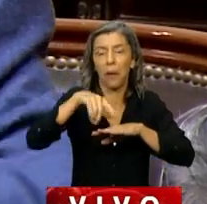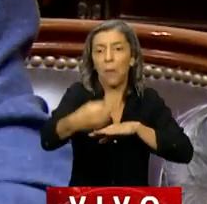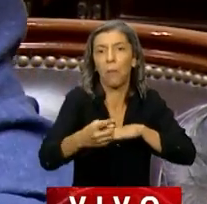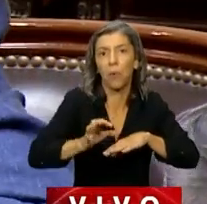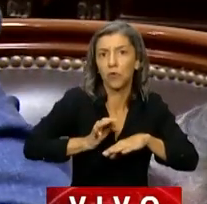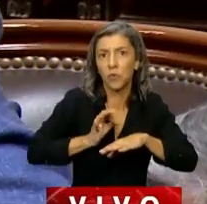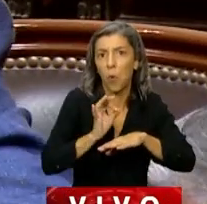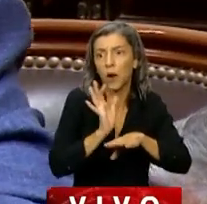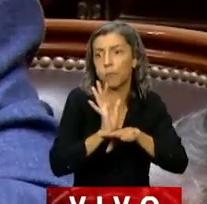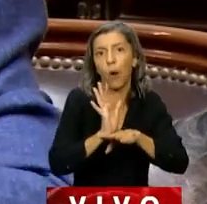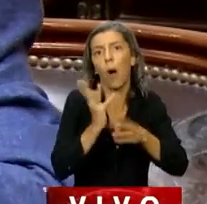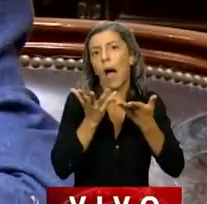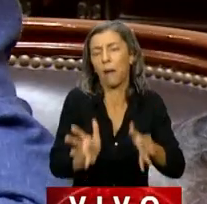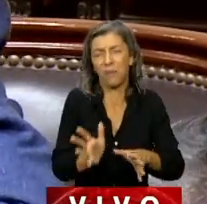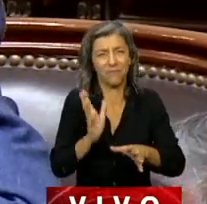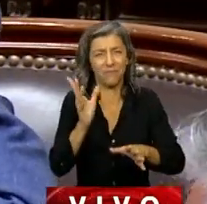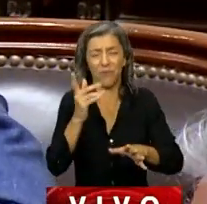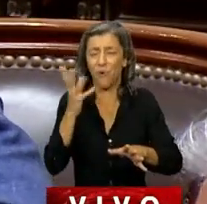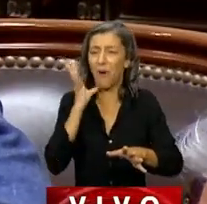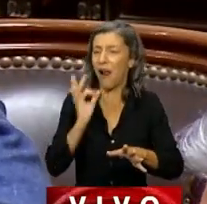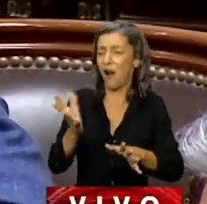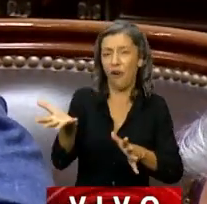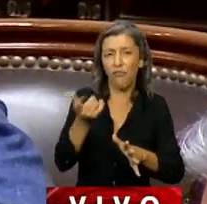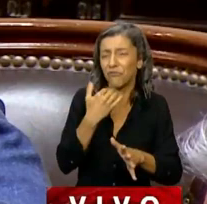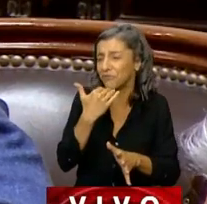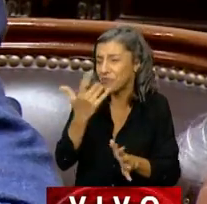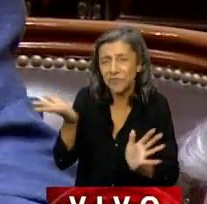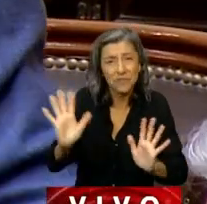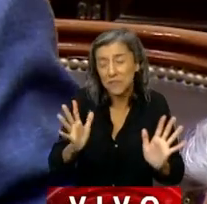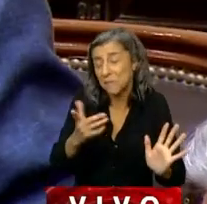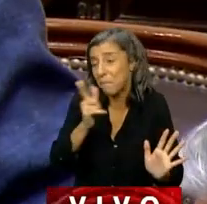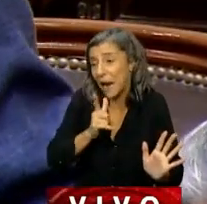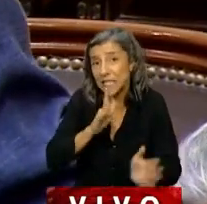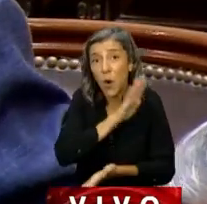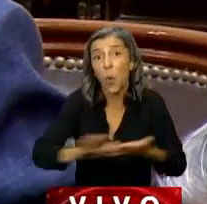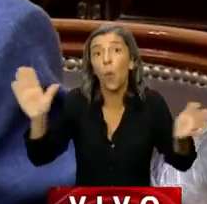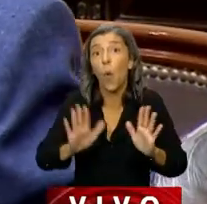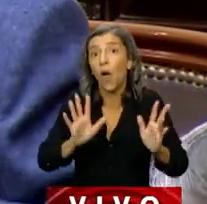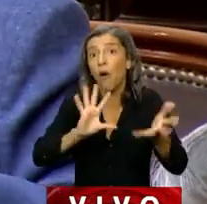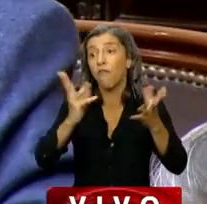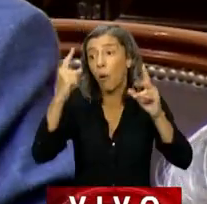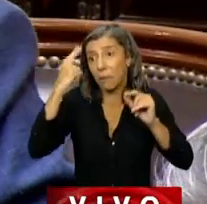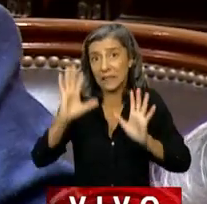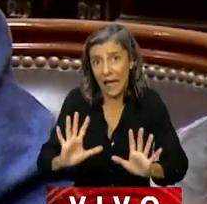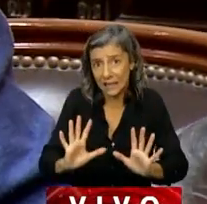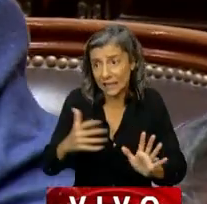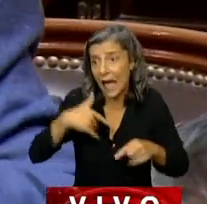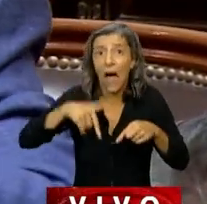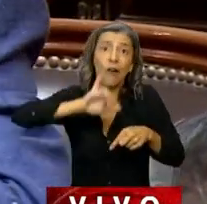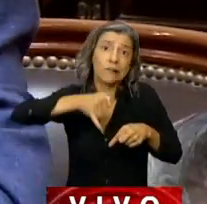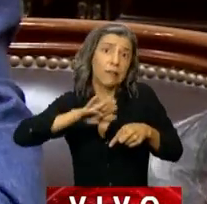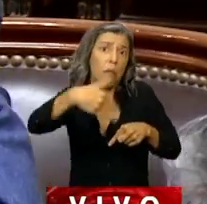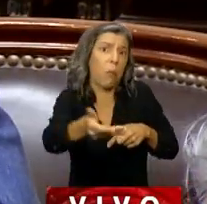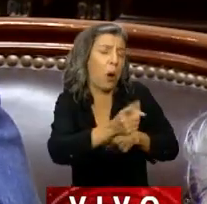Esto es algo novedoso que he visto en la política argentina, ¿no es cierto? Pero bueno, cada uno se hace responsable de sus propias palabras.